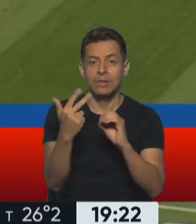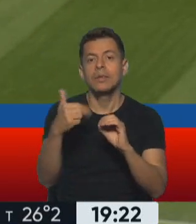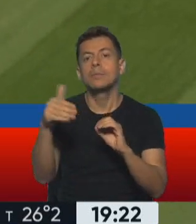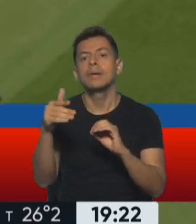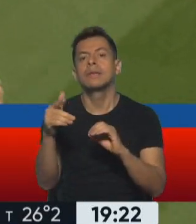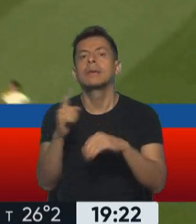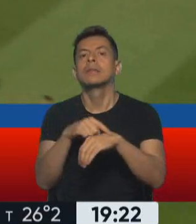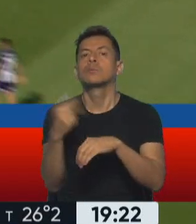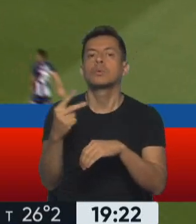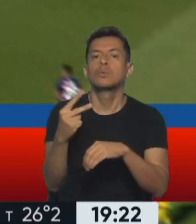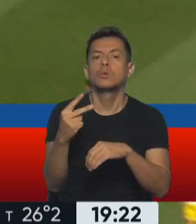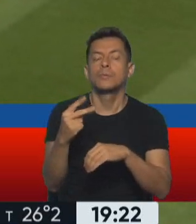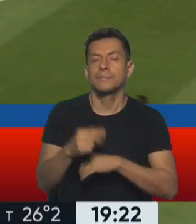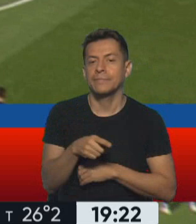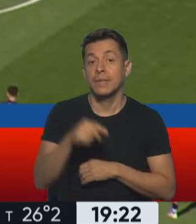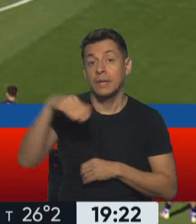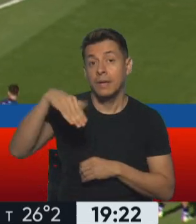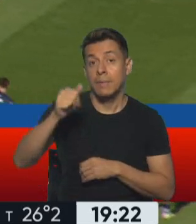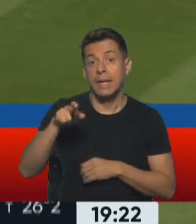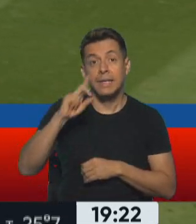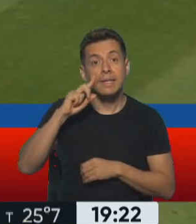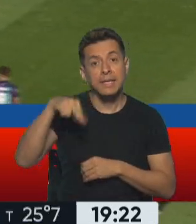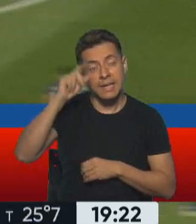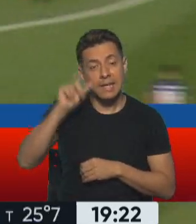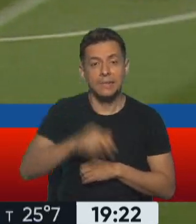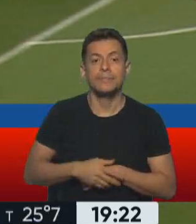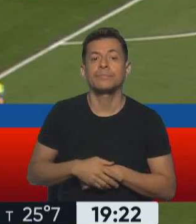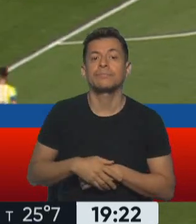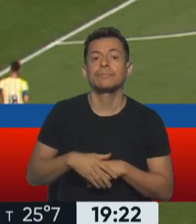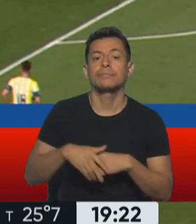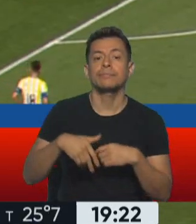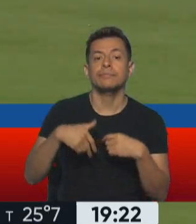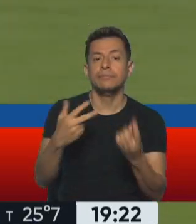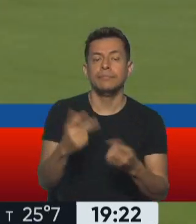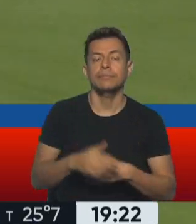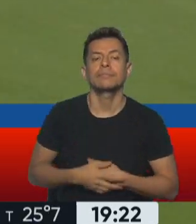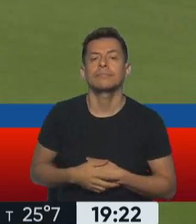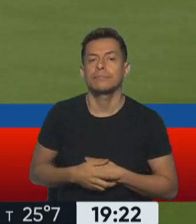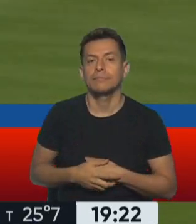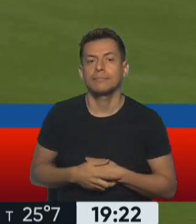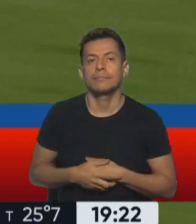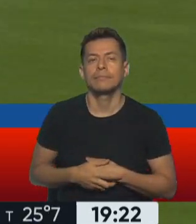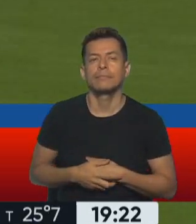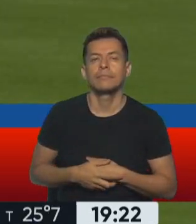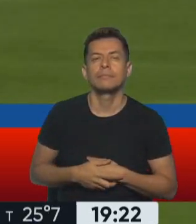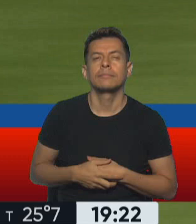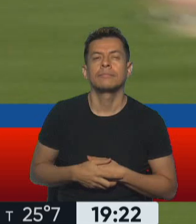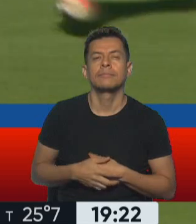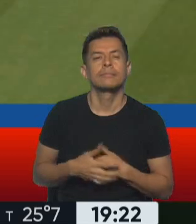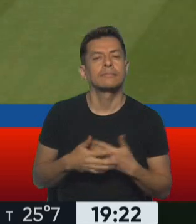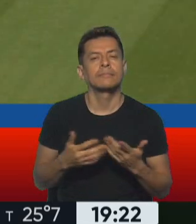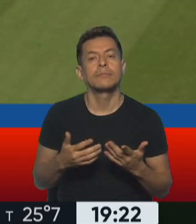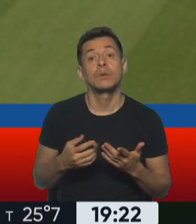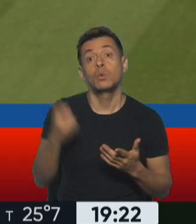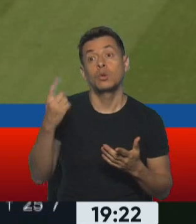descuento sobre el final de marinelli en el primer tiempo y yo dije después pedía la tarjeta roja y quedaba con uno menos